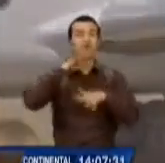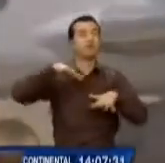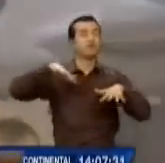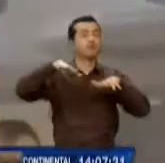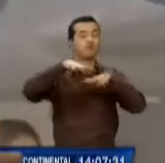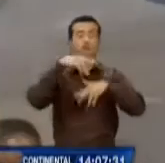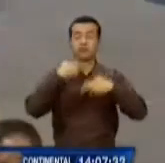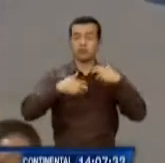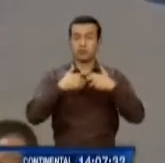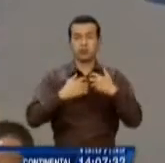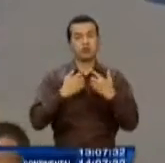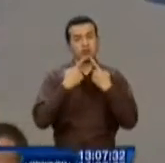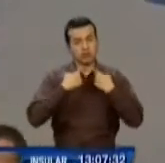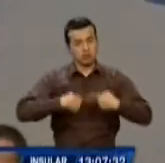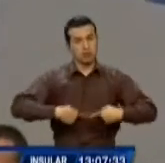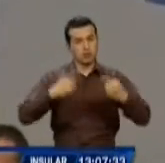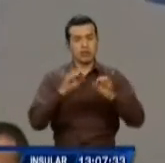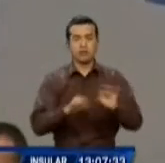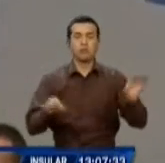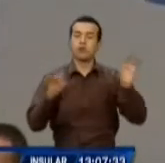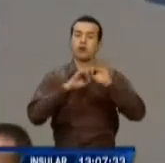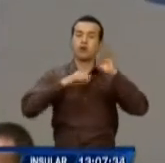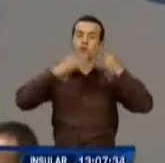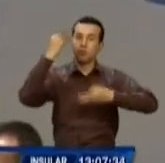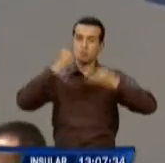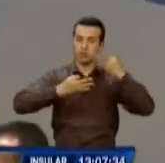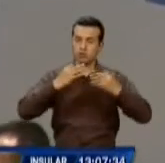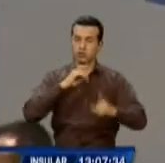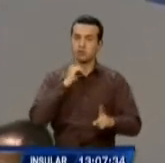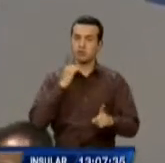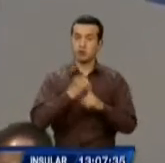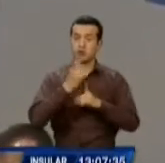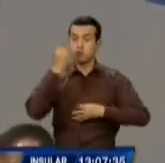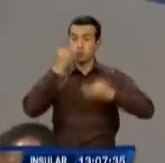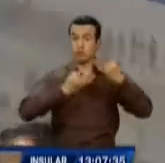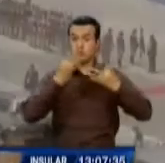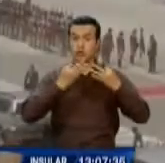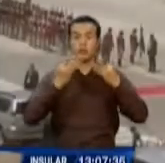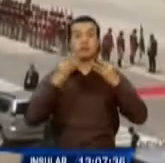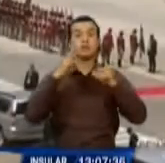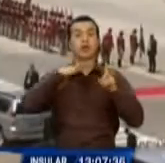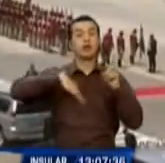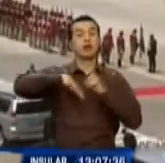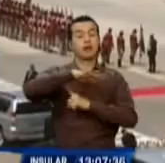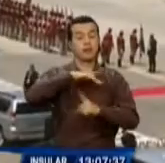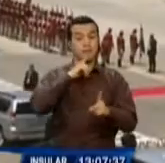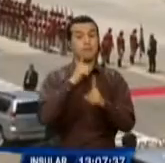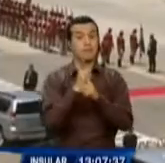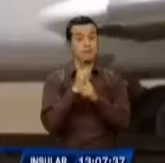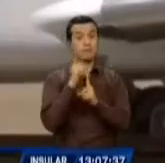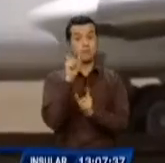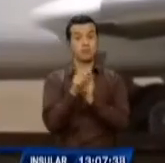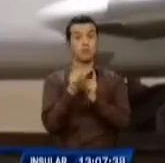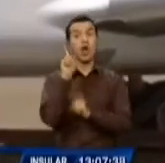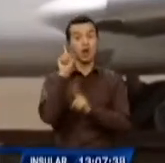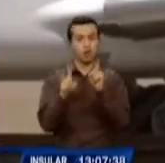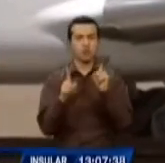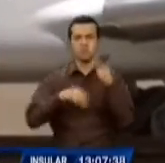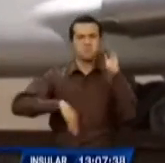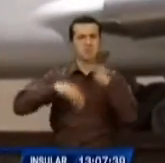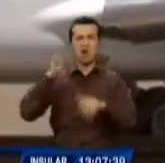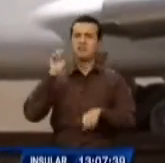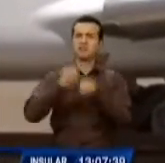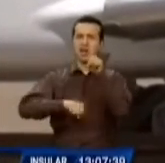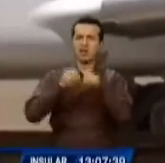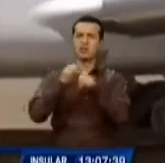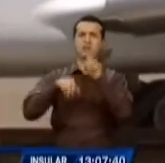palabra maravillosa, justicia. En este caso, justicia ambiental. Hay quien tiene mucha más responsabilidad en